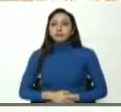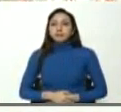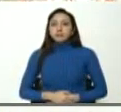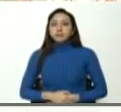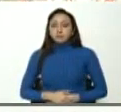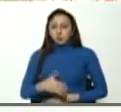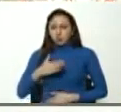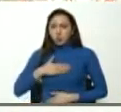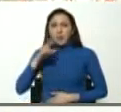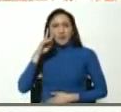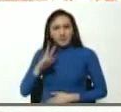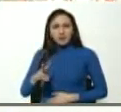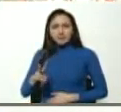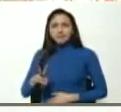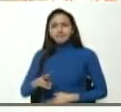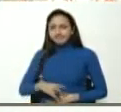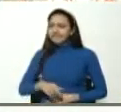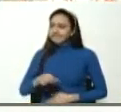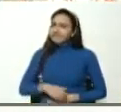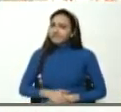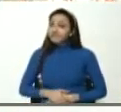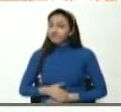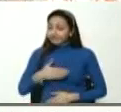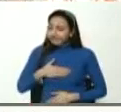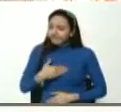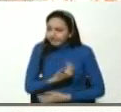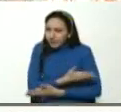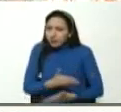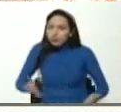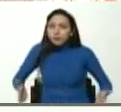yo pude ver algo de eso personalmente